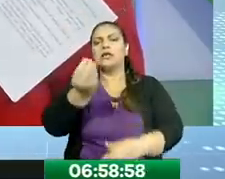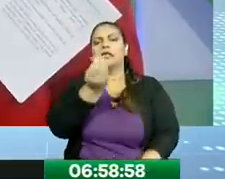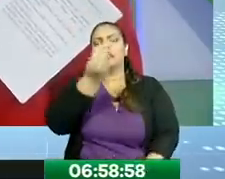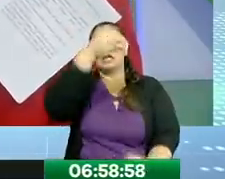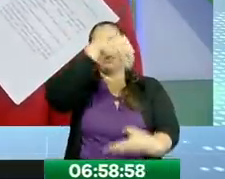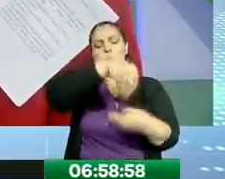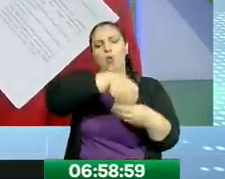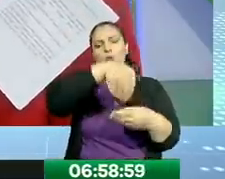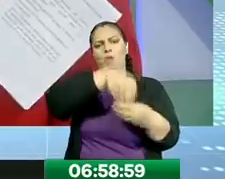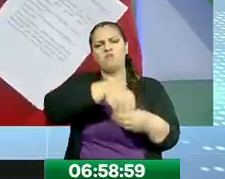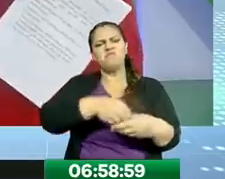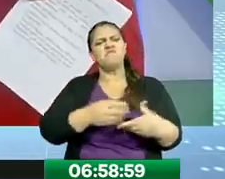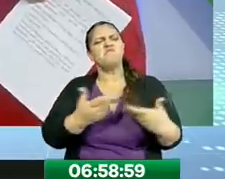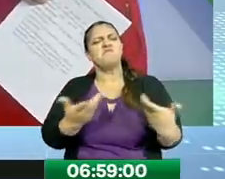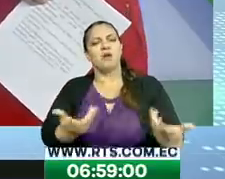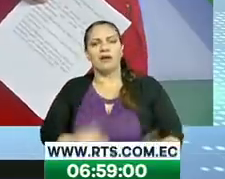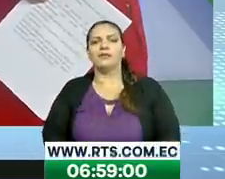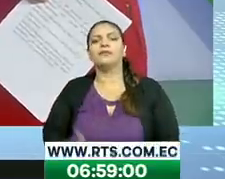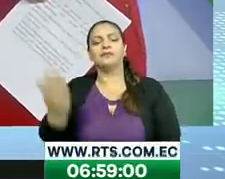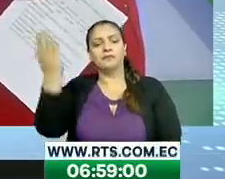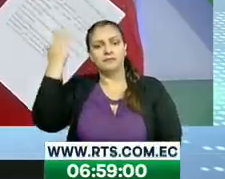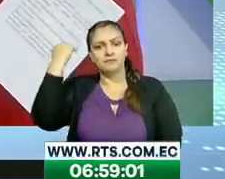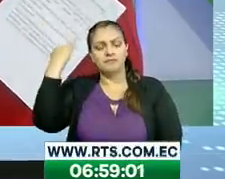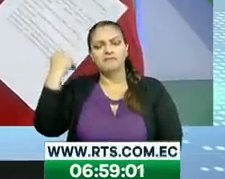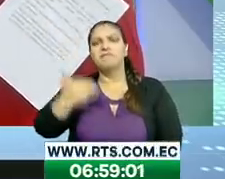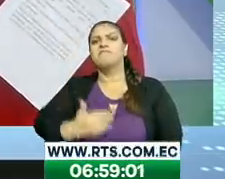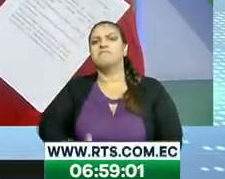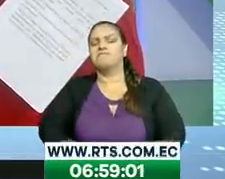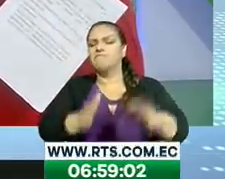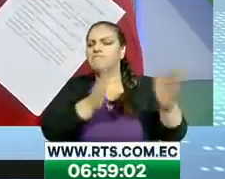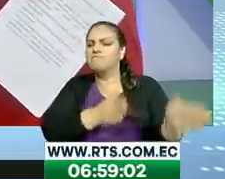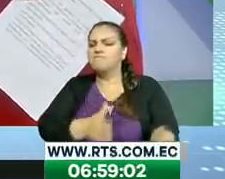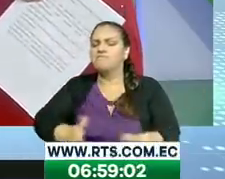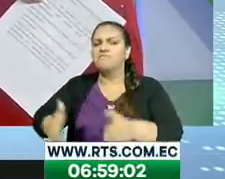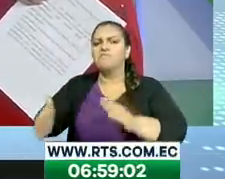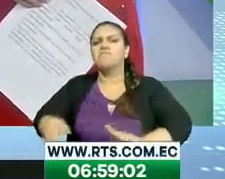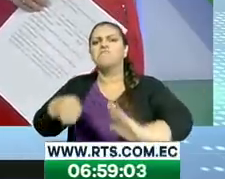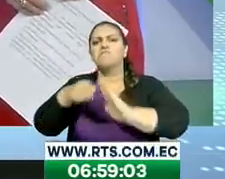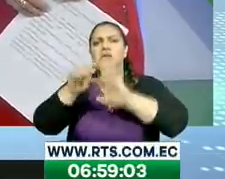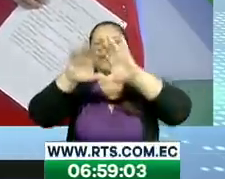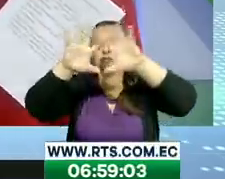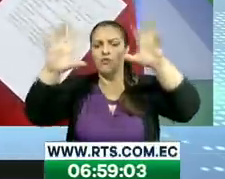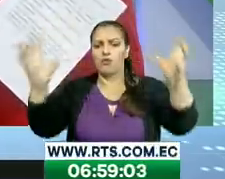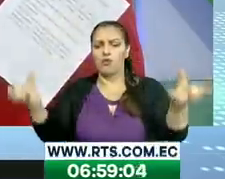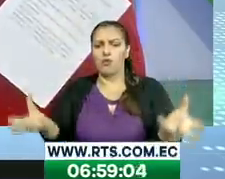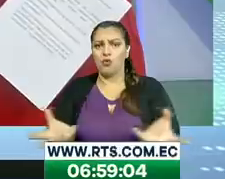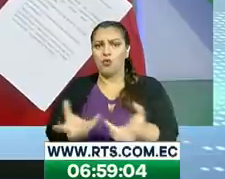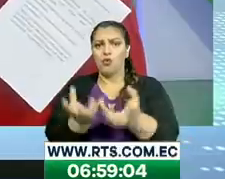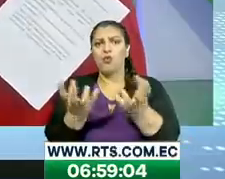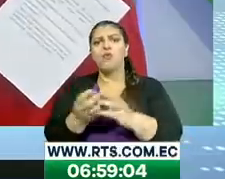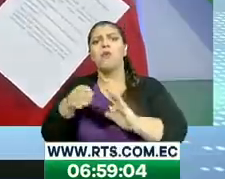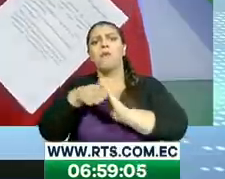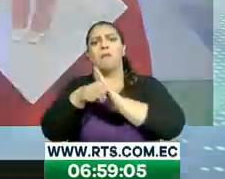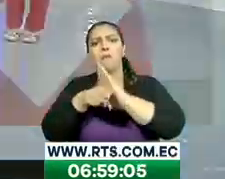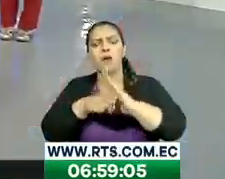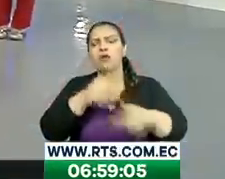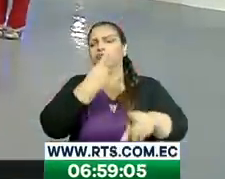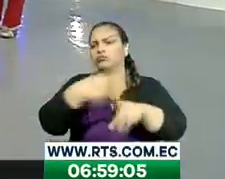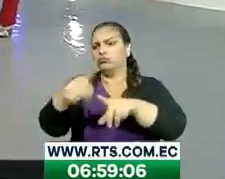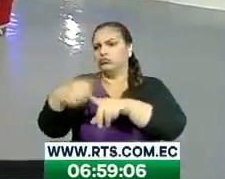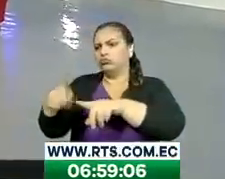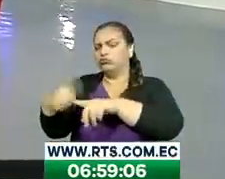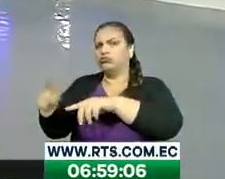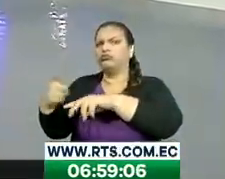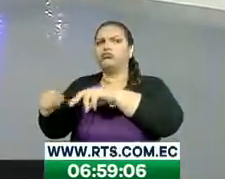por el fin de crear educación financiera en todos y ahora si vamos de inmediato con el detalle de